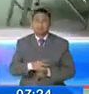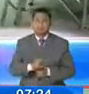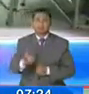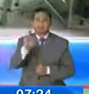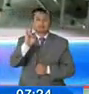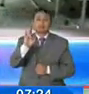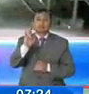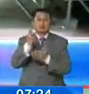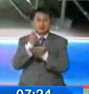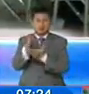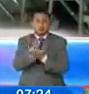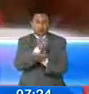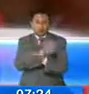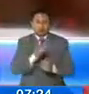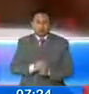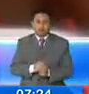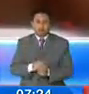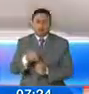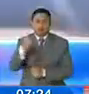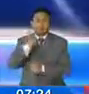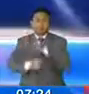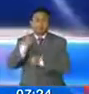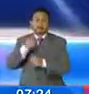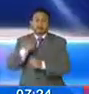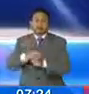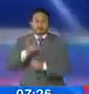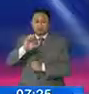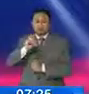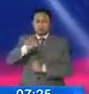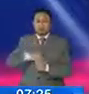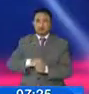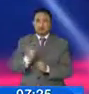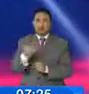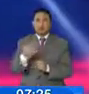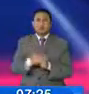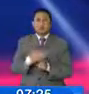ramas de apoyo al emprendimiento. Solo el año pasado, Conquito capacitó a